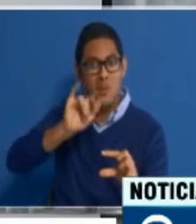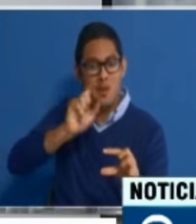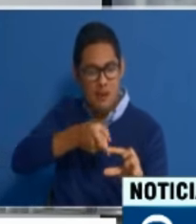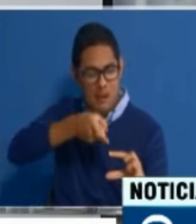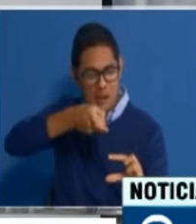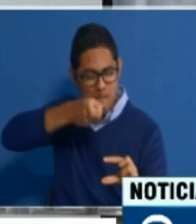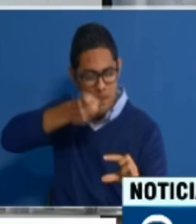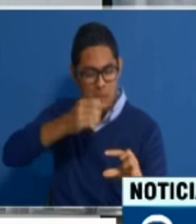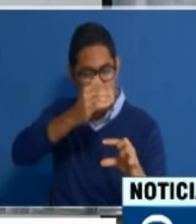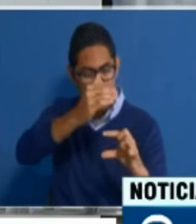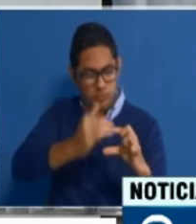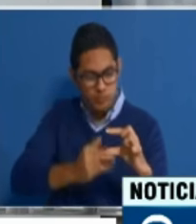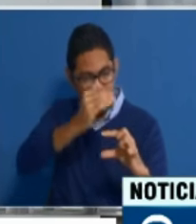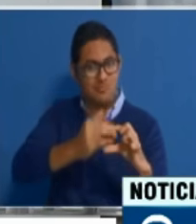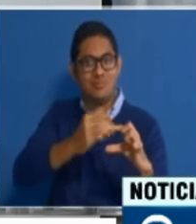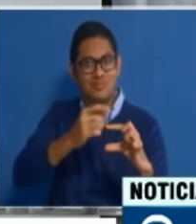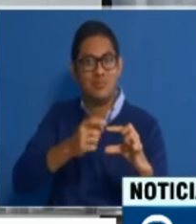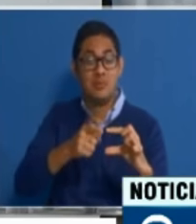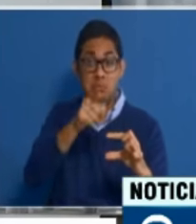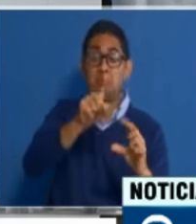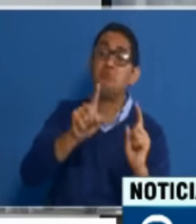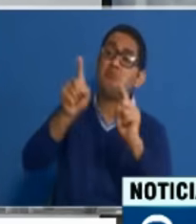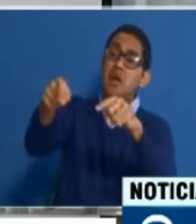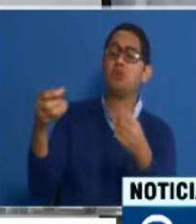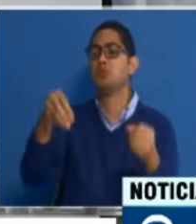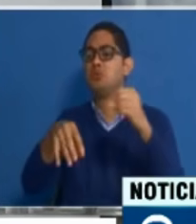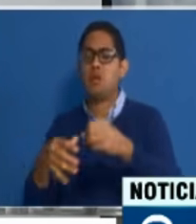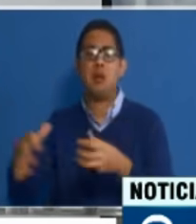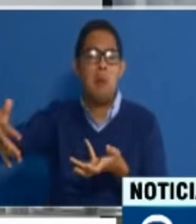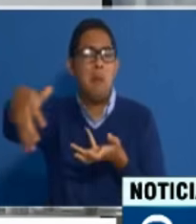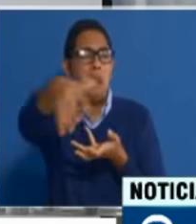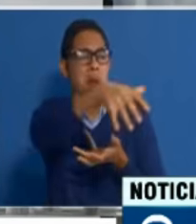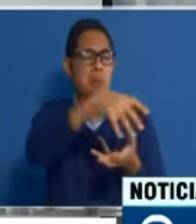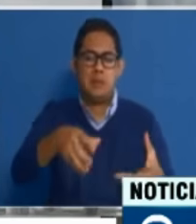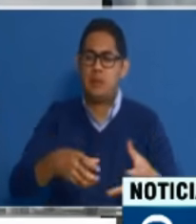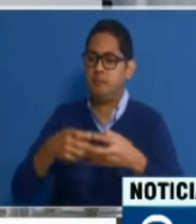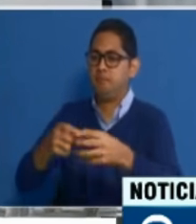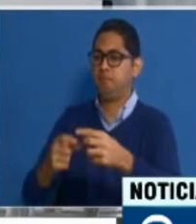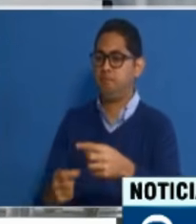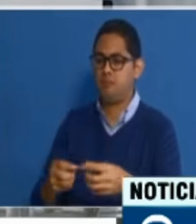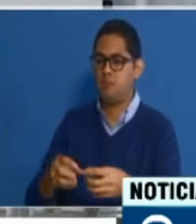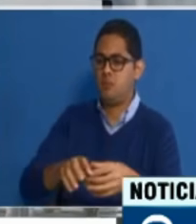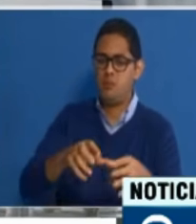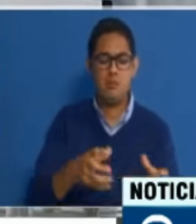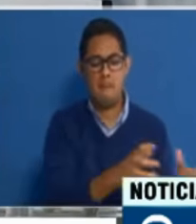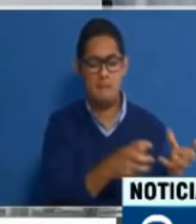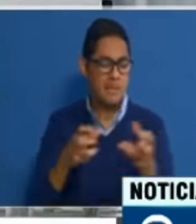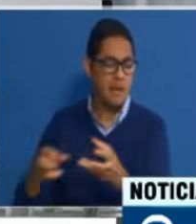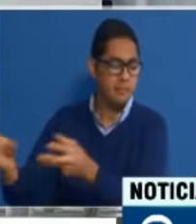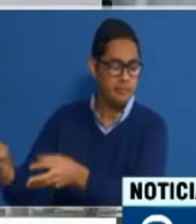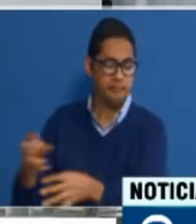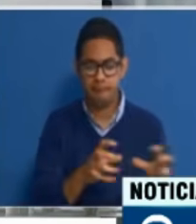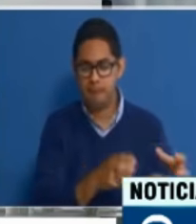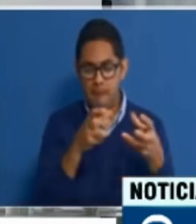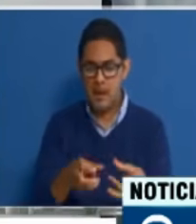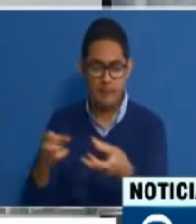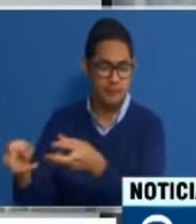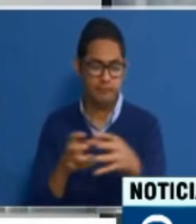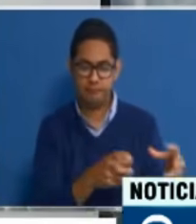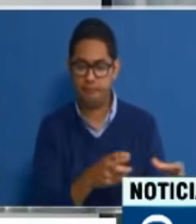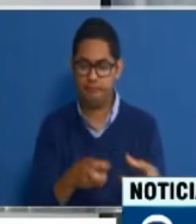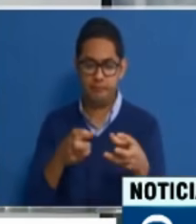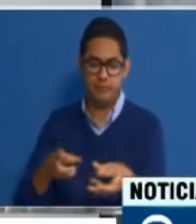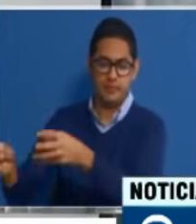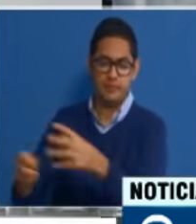digital cuando estés en el comercio. Ese vale digital de la cédula es una tarjeta de